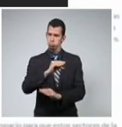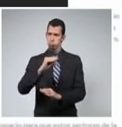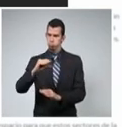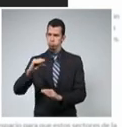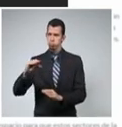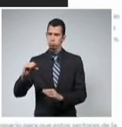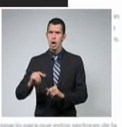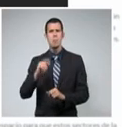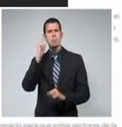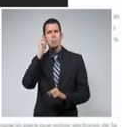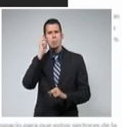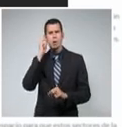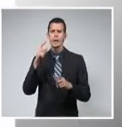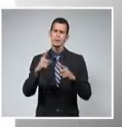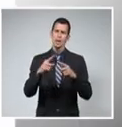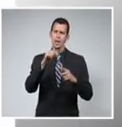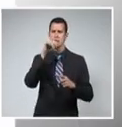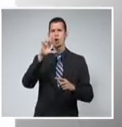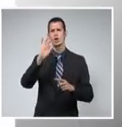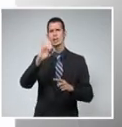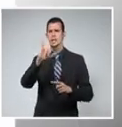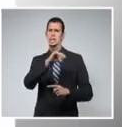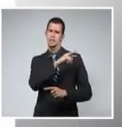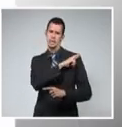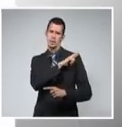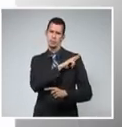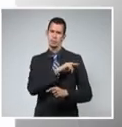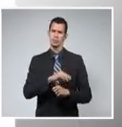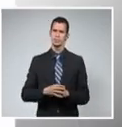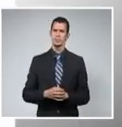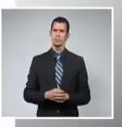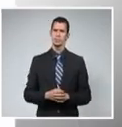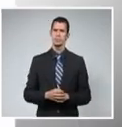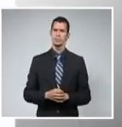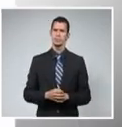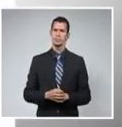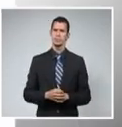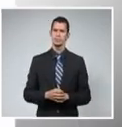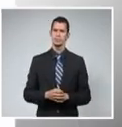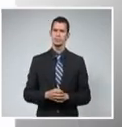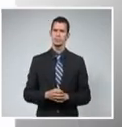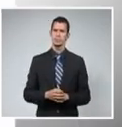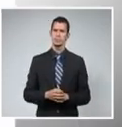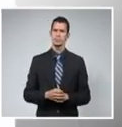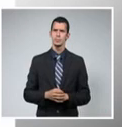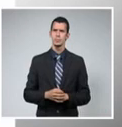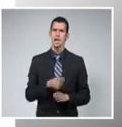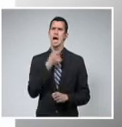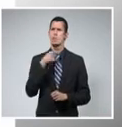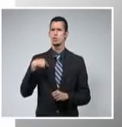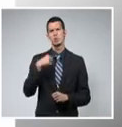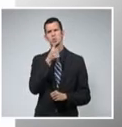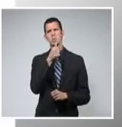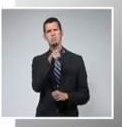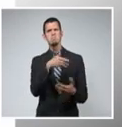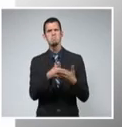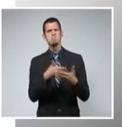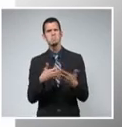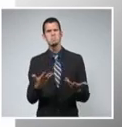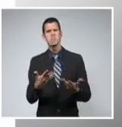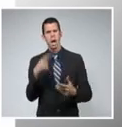voy a mostrar este documento. Vamos a verlo, por favor. Miren, aquí está el documento de cultura democrática. Están